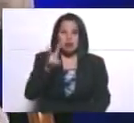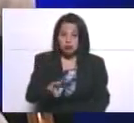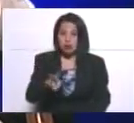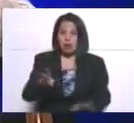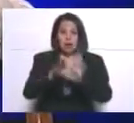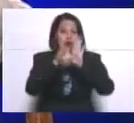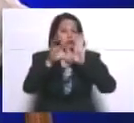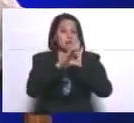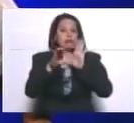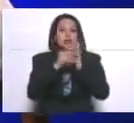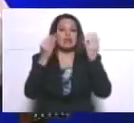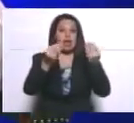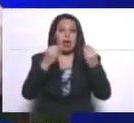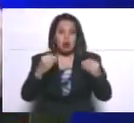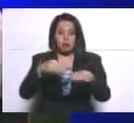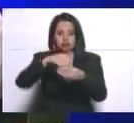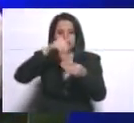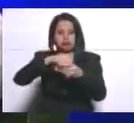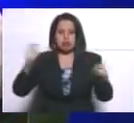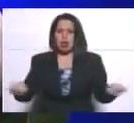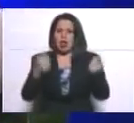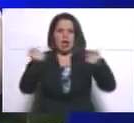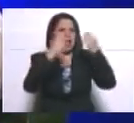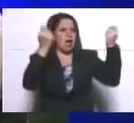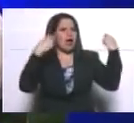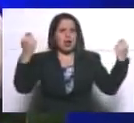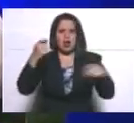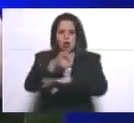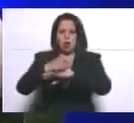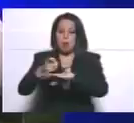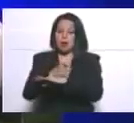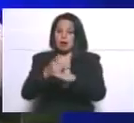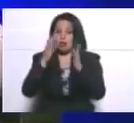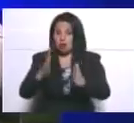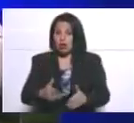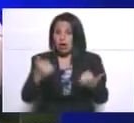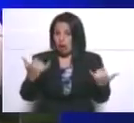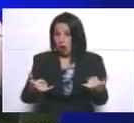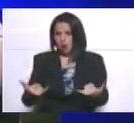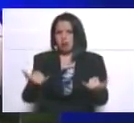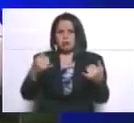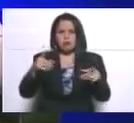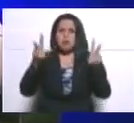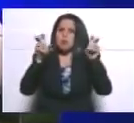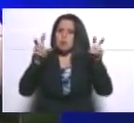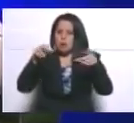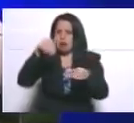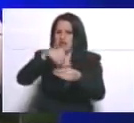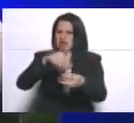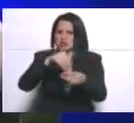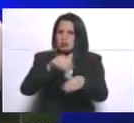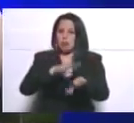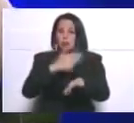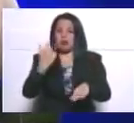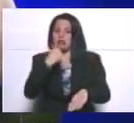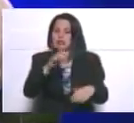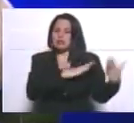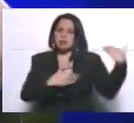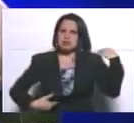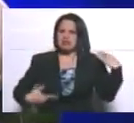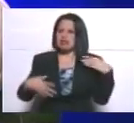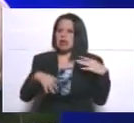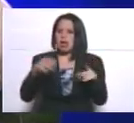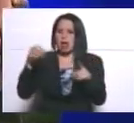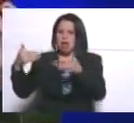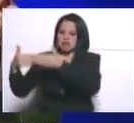constituyente convoca las elecciones de gobernadores y gobernadoras el 15 de octubre. ¿Por qué decía el presidente que era un voto antiimperialista? Porque entre